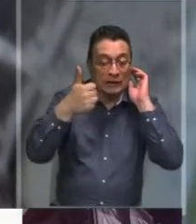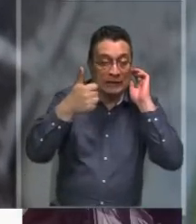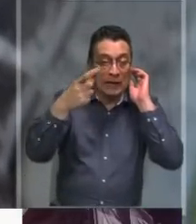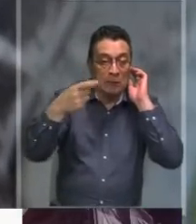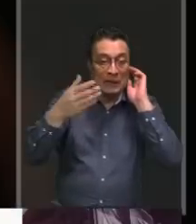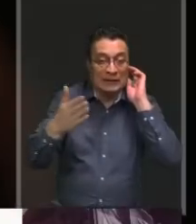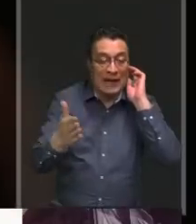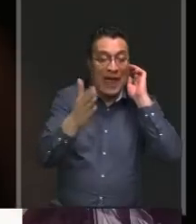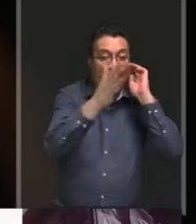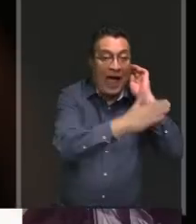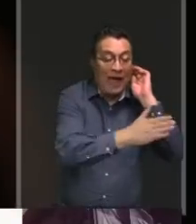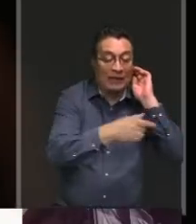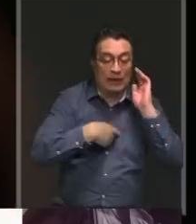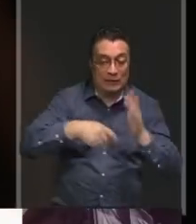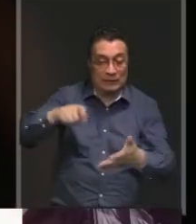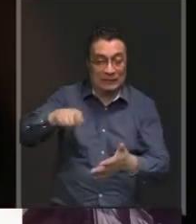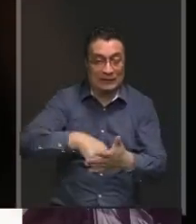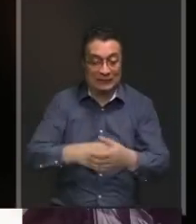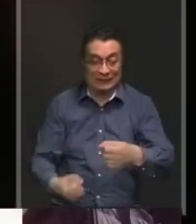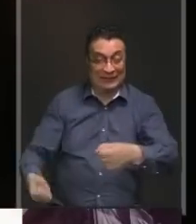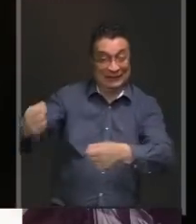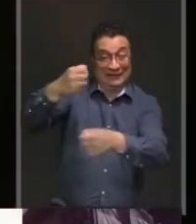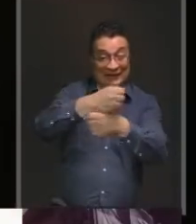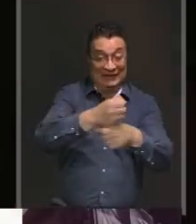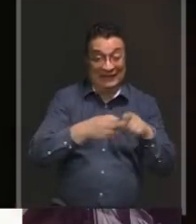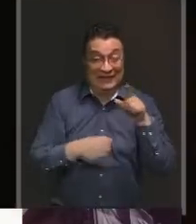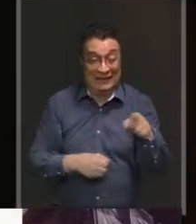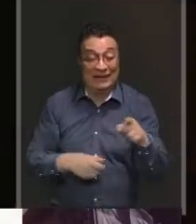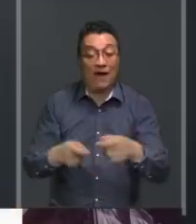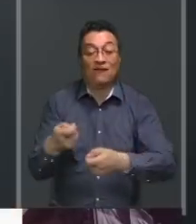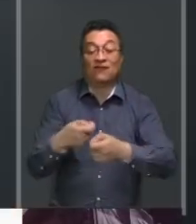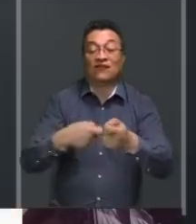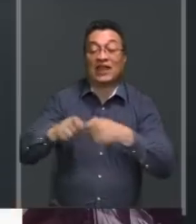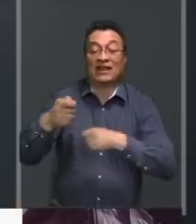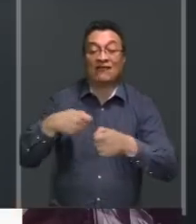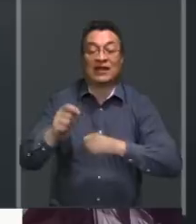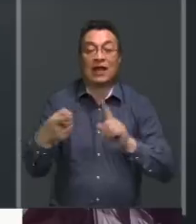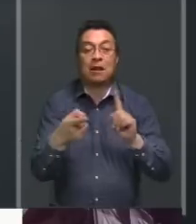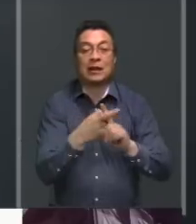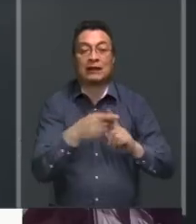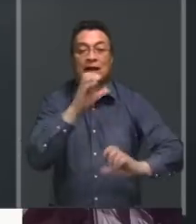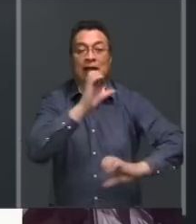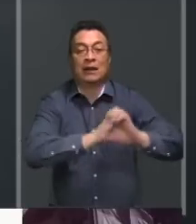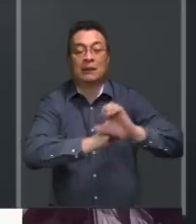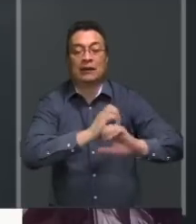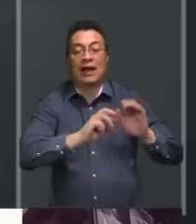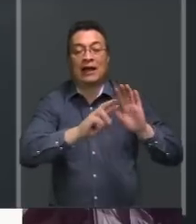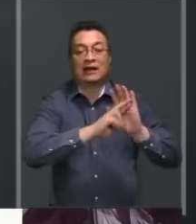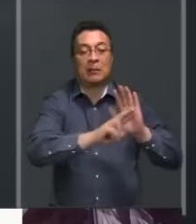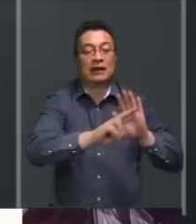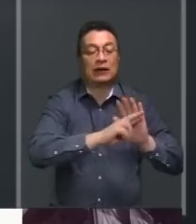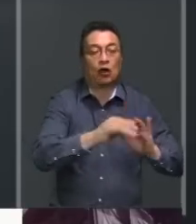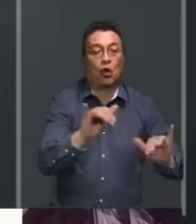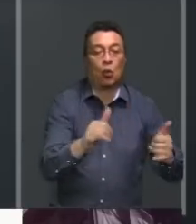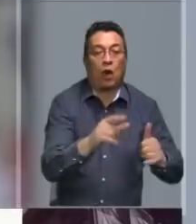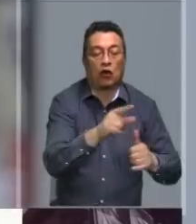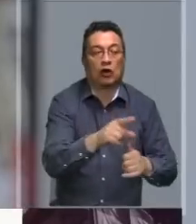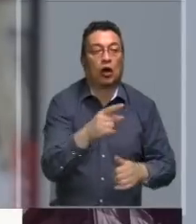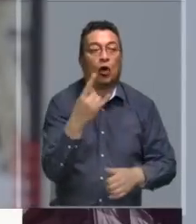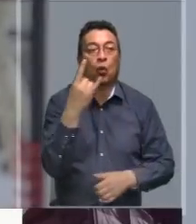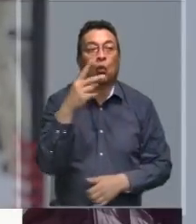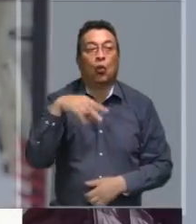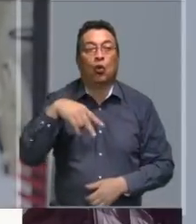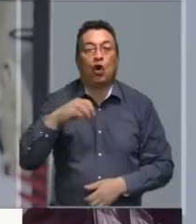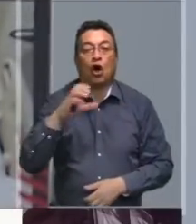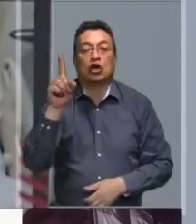de firmar como autoridad máxima del equipo, vendió su participación en la empresa de representación de jugadores Uno Sport, hoy